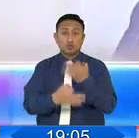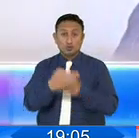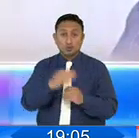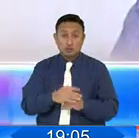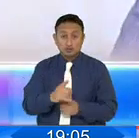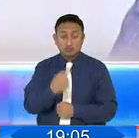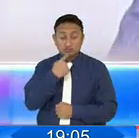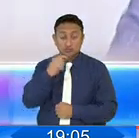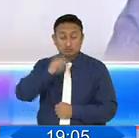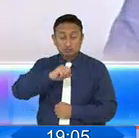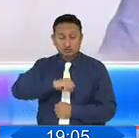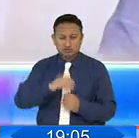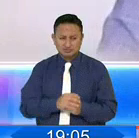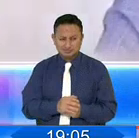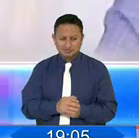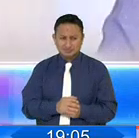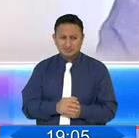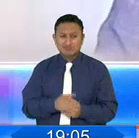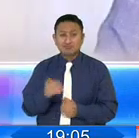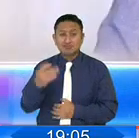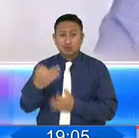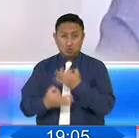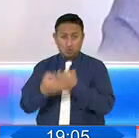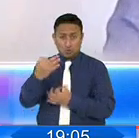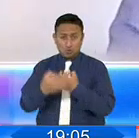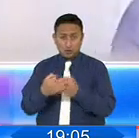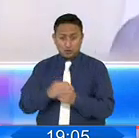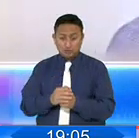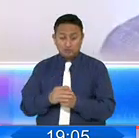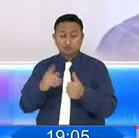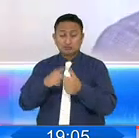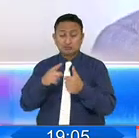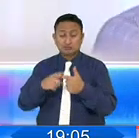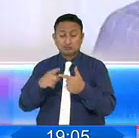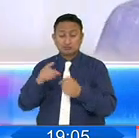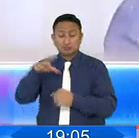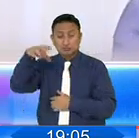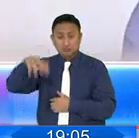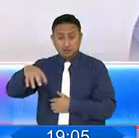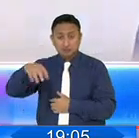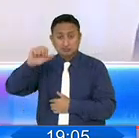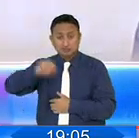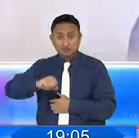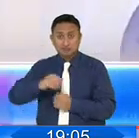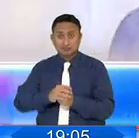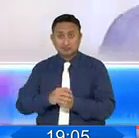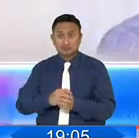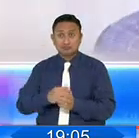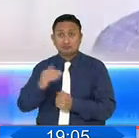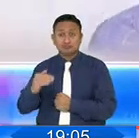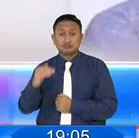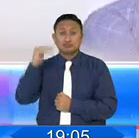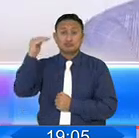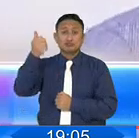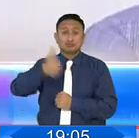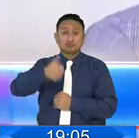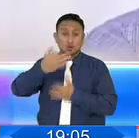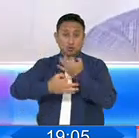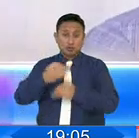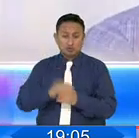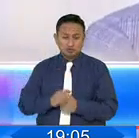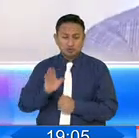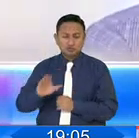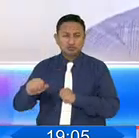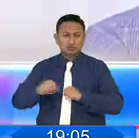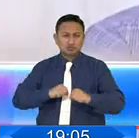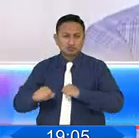llama severamente la atención a los jueces, tanto de la Corte Provincial, así como el de primera instancia, por sus